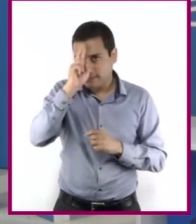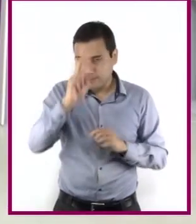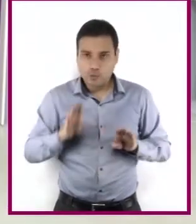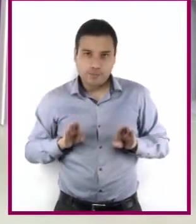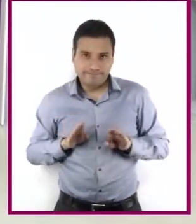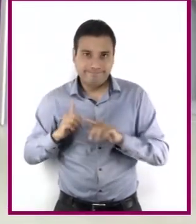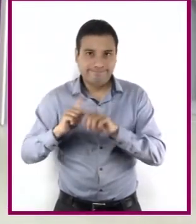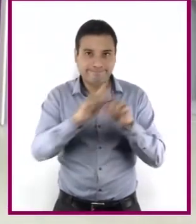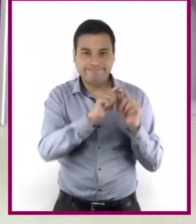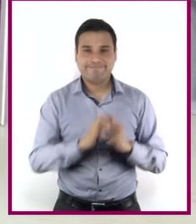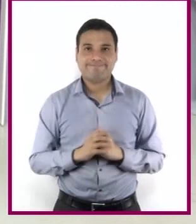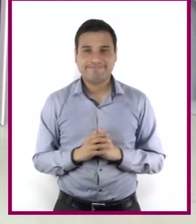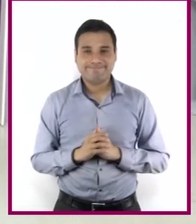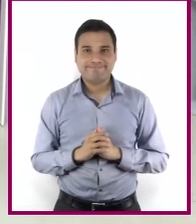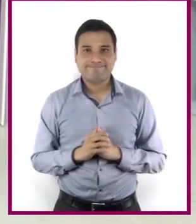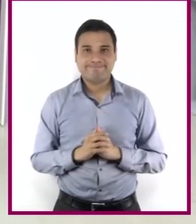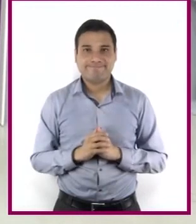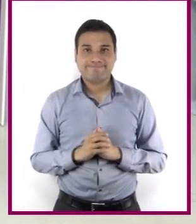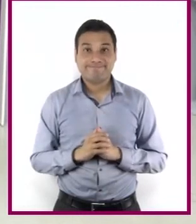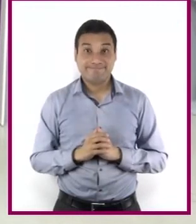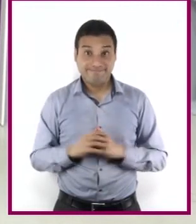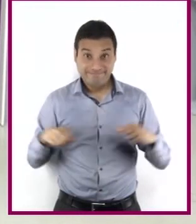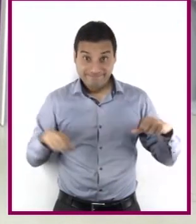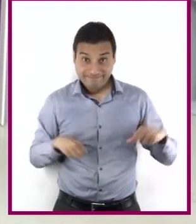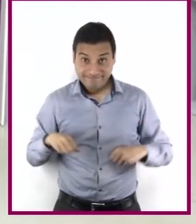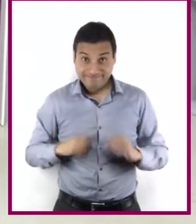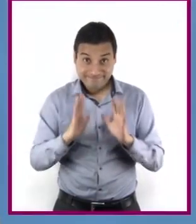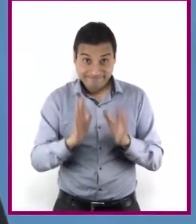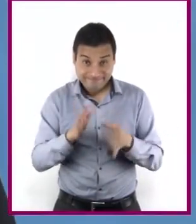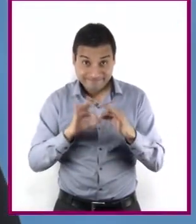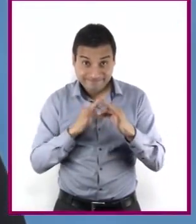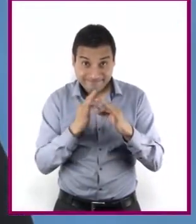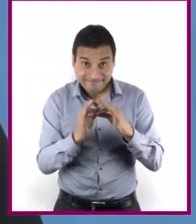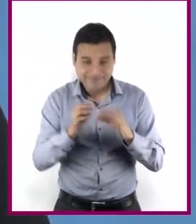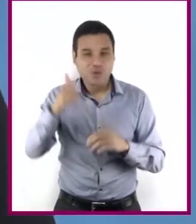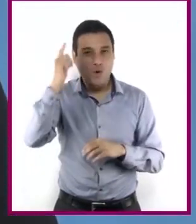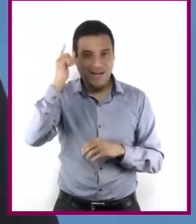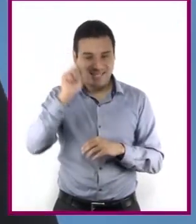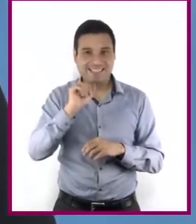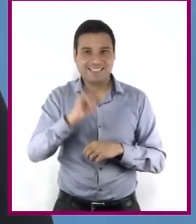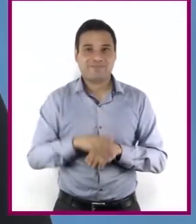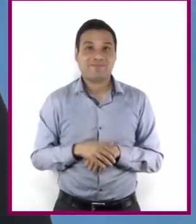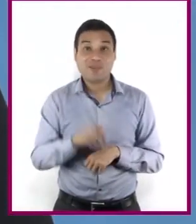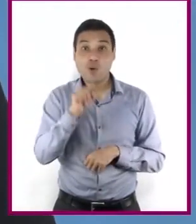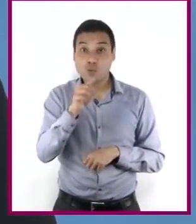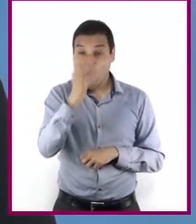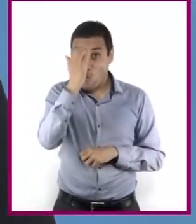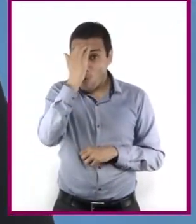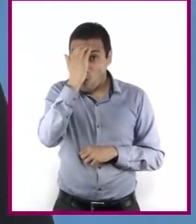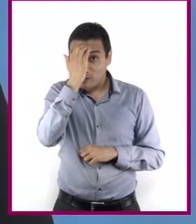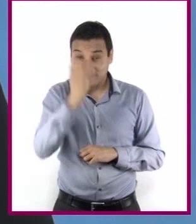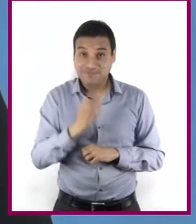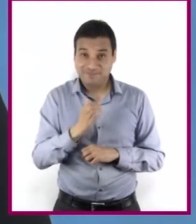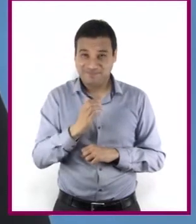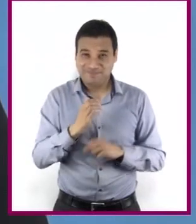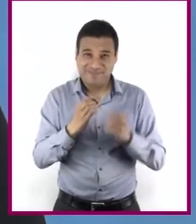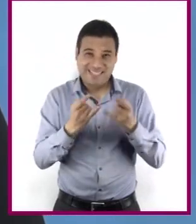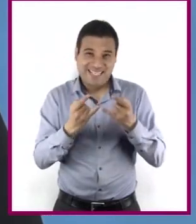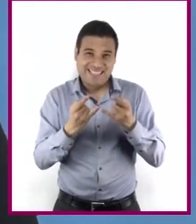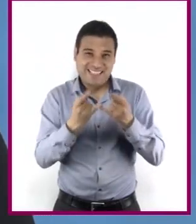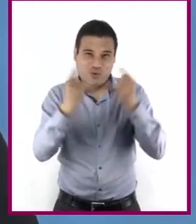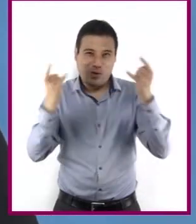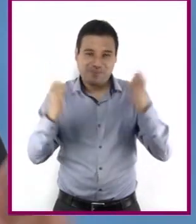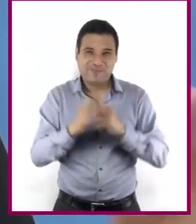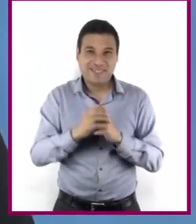diversidad. ¿Reto superado? Esperemos que sí. Para que conozcan más sobre la vida y obra de